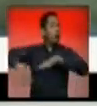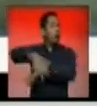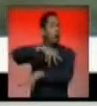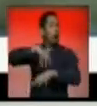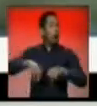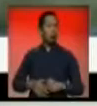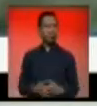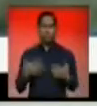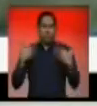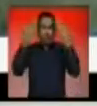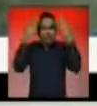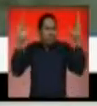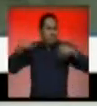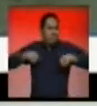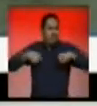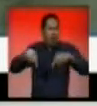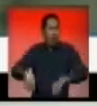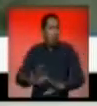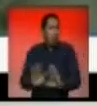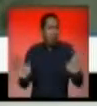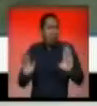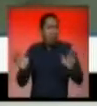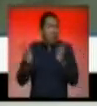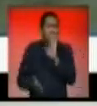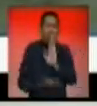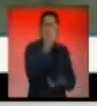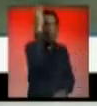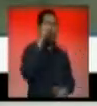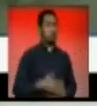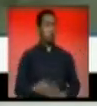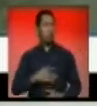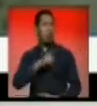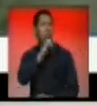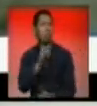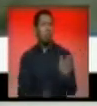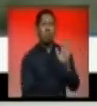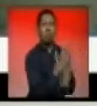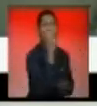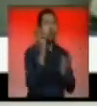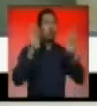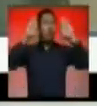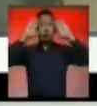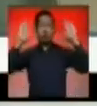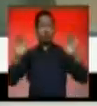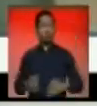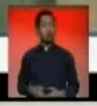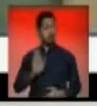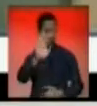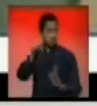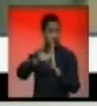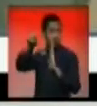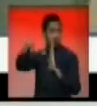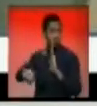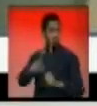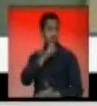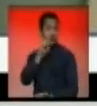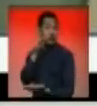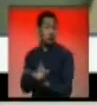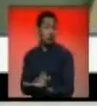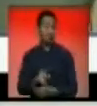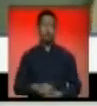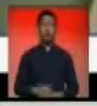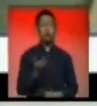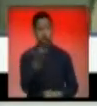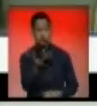venido aquí y me voy como usted me ve. Si lo tuviera, ya me hubieran detenido. Usted es abogado, ¿verdad? Yo soy abogado. ¿Usted llevó el